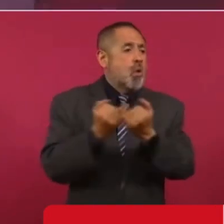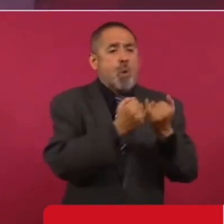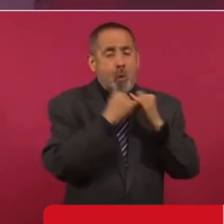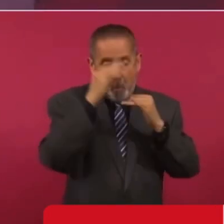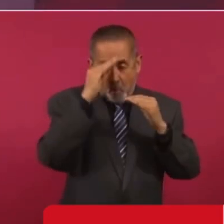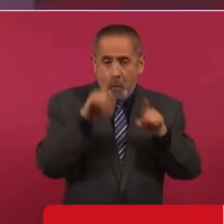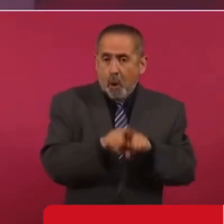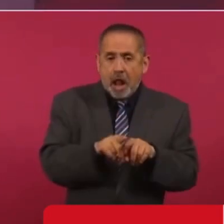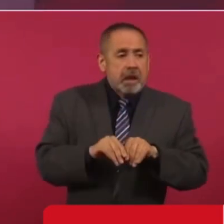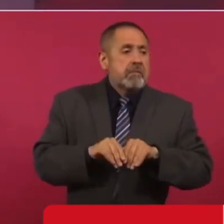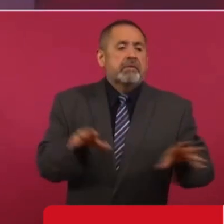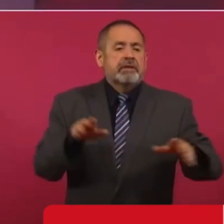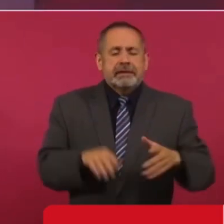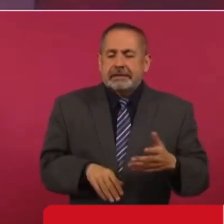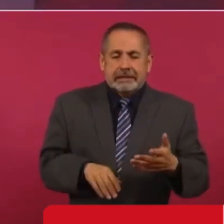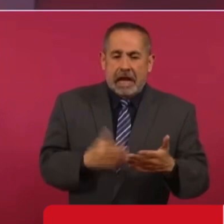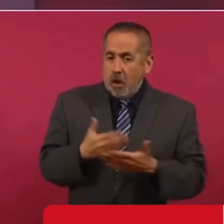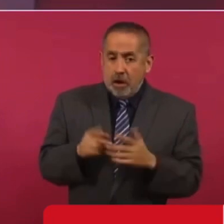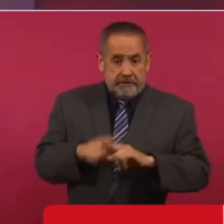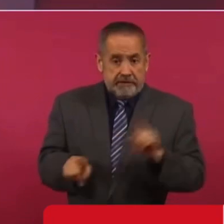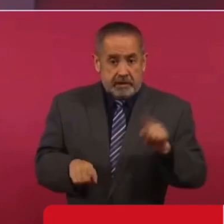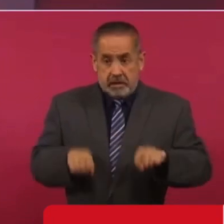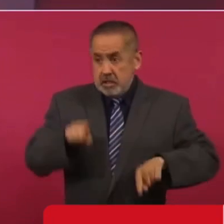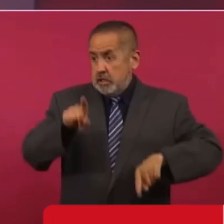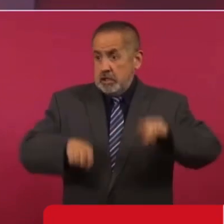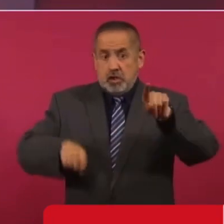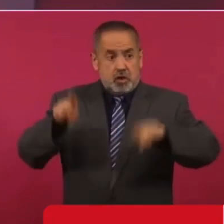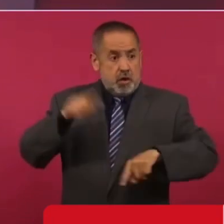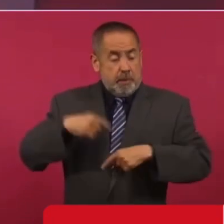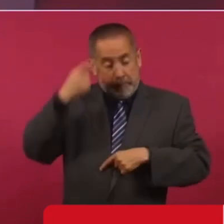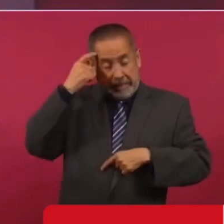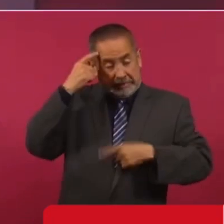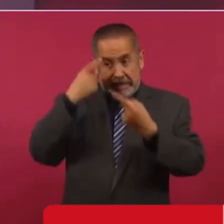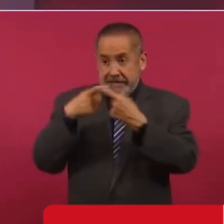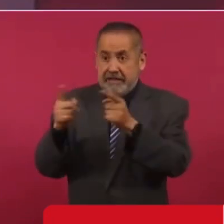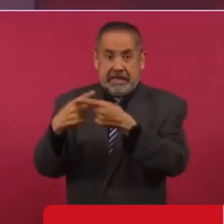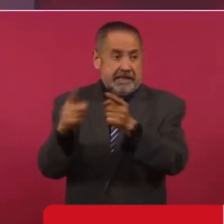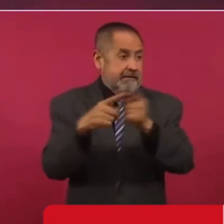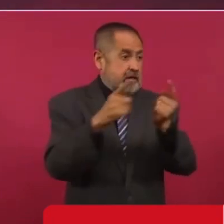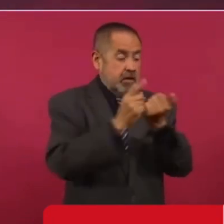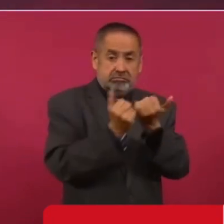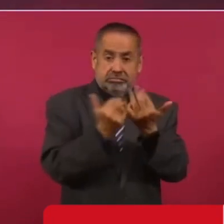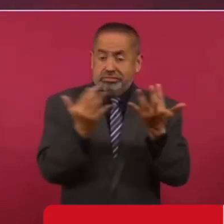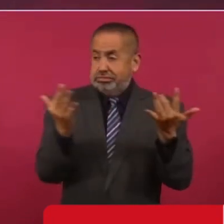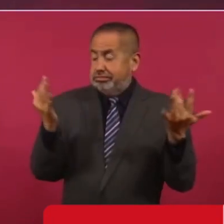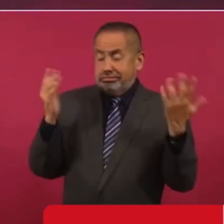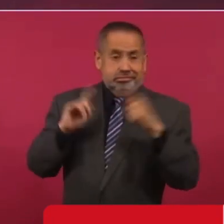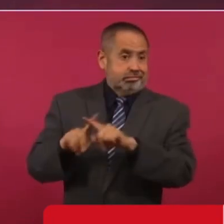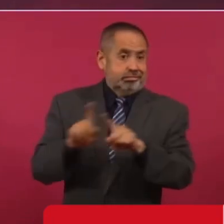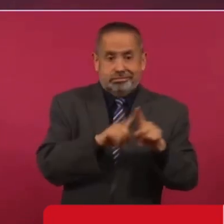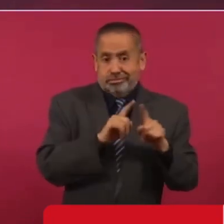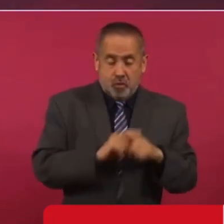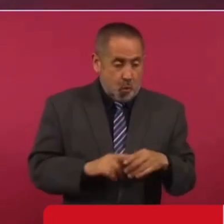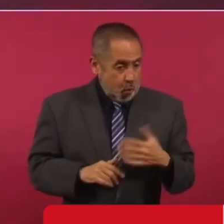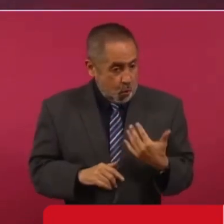Ahora no, ahora hay pluralidad, diversidad,